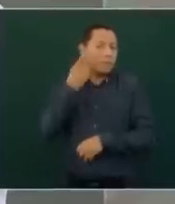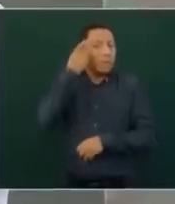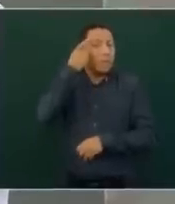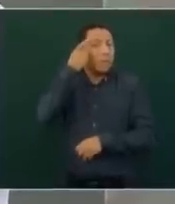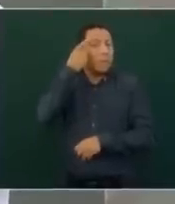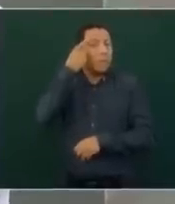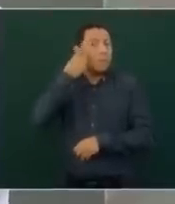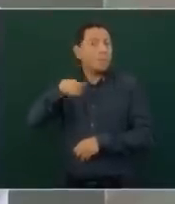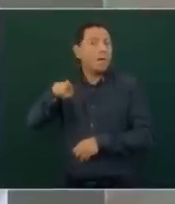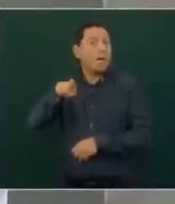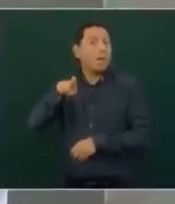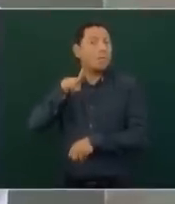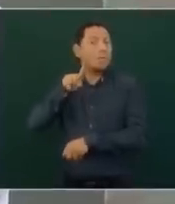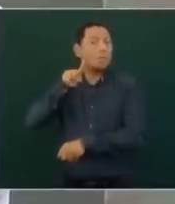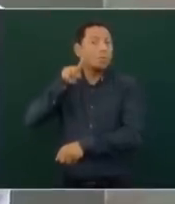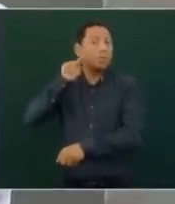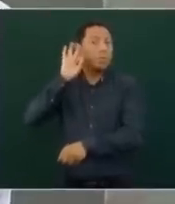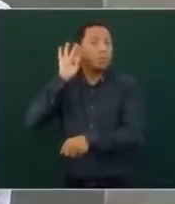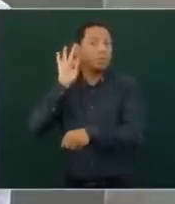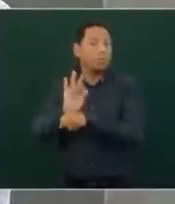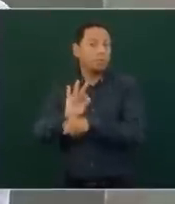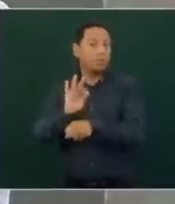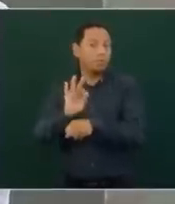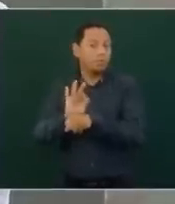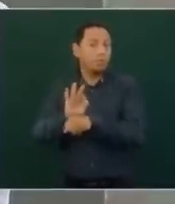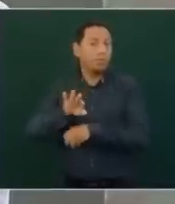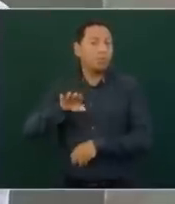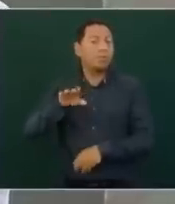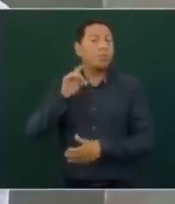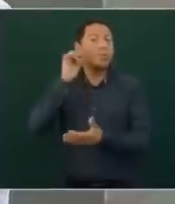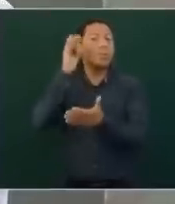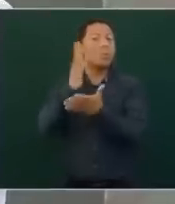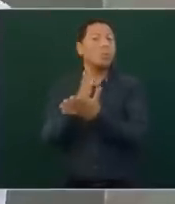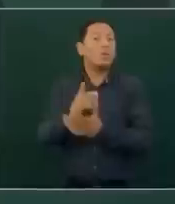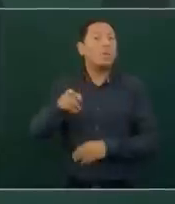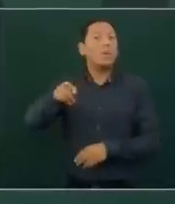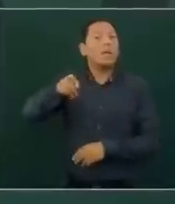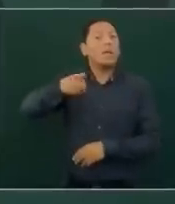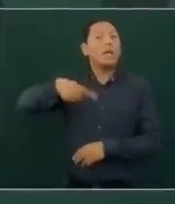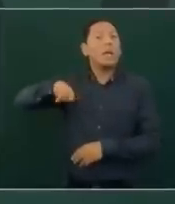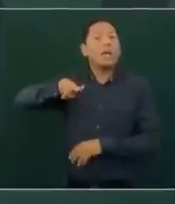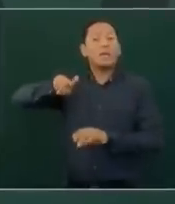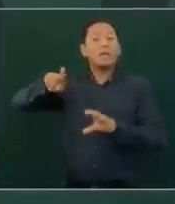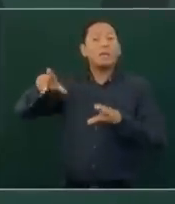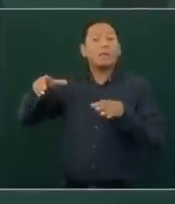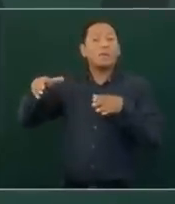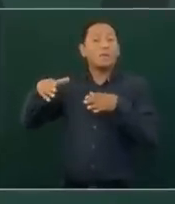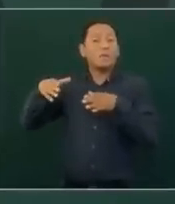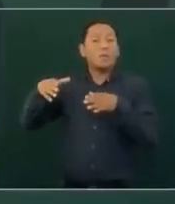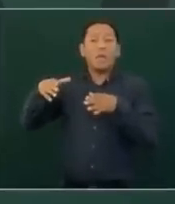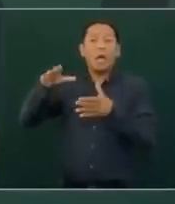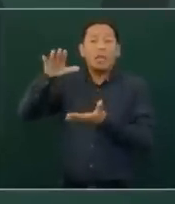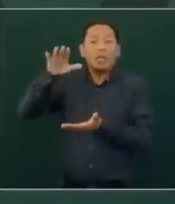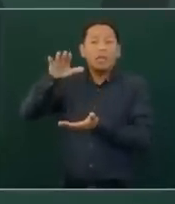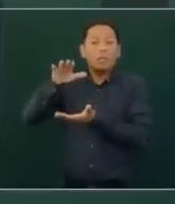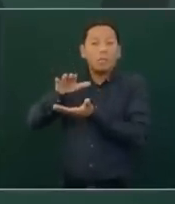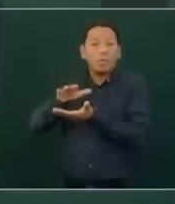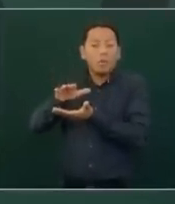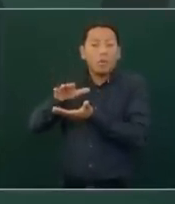protección, de defensa de los intereses de una minoría rapaz y